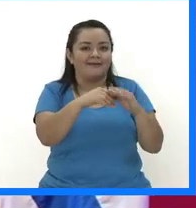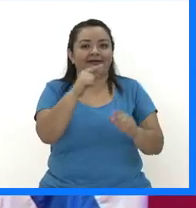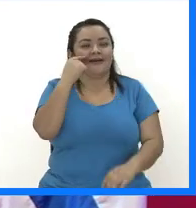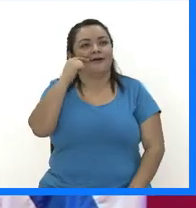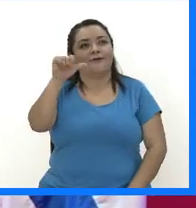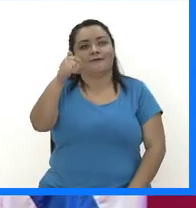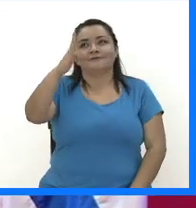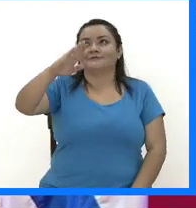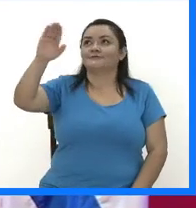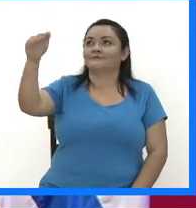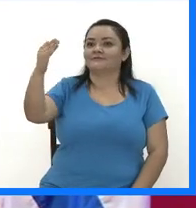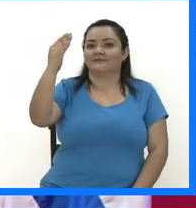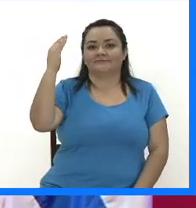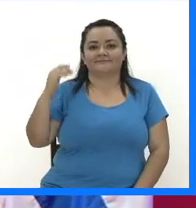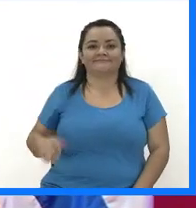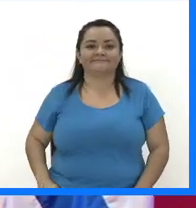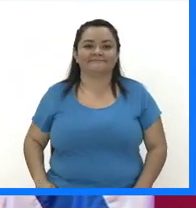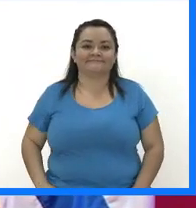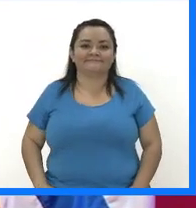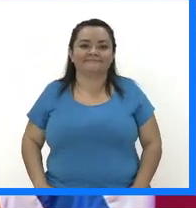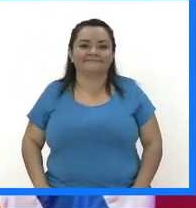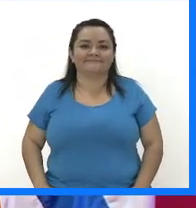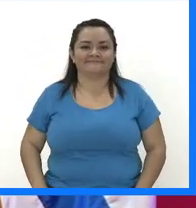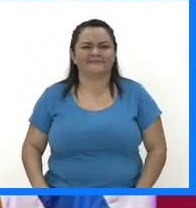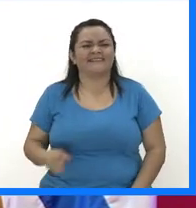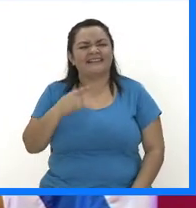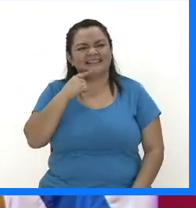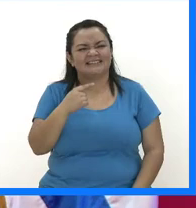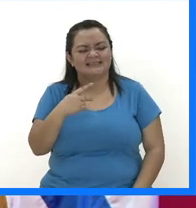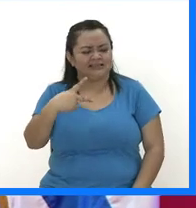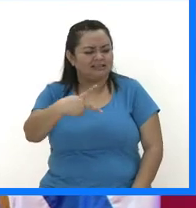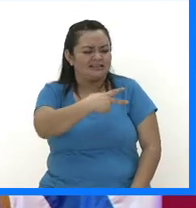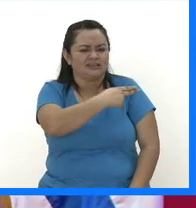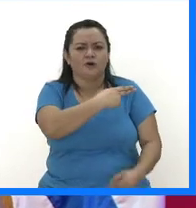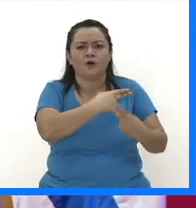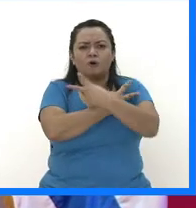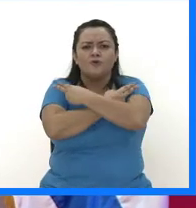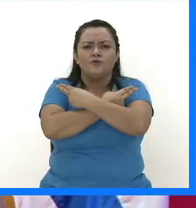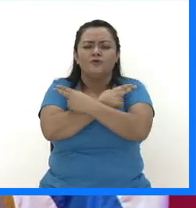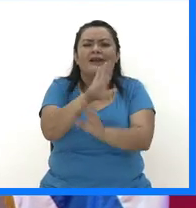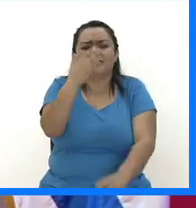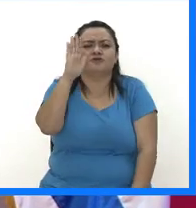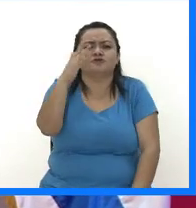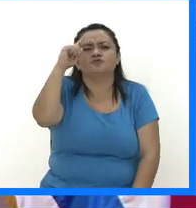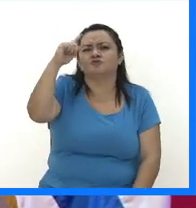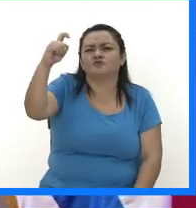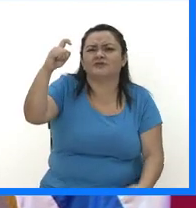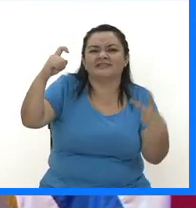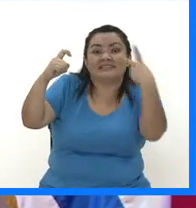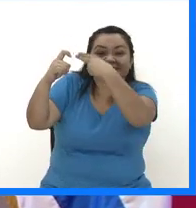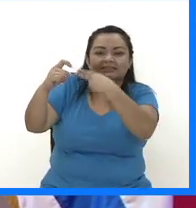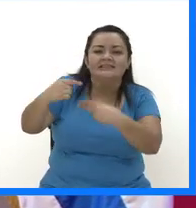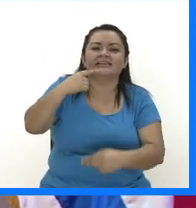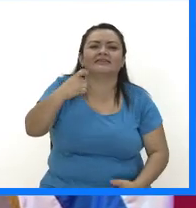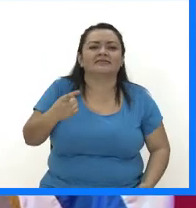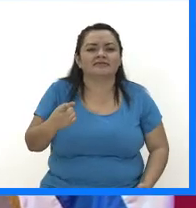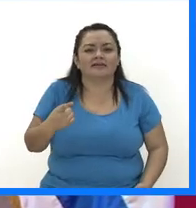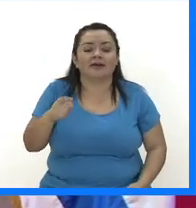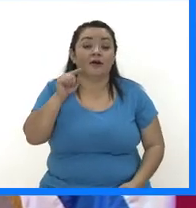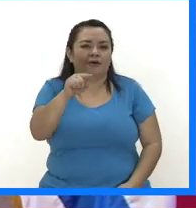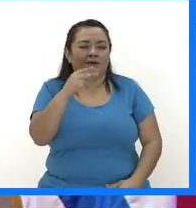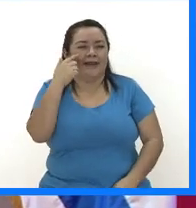otro cielo alfredo espino que te corto las alas que fue la persona que te dijo hermano y este para que va a la iglesia